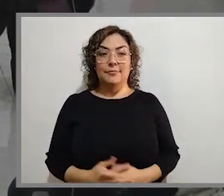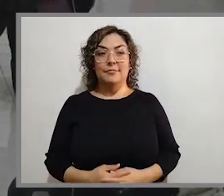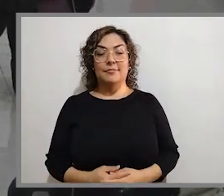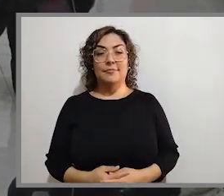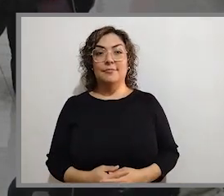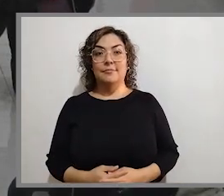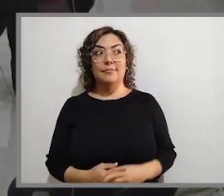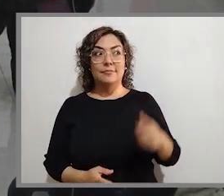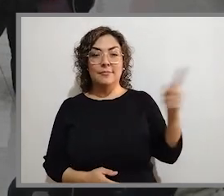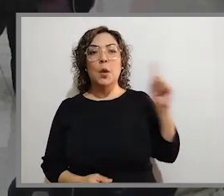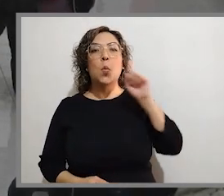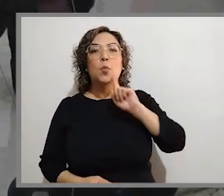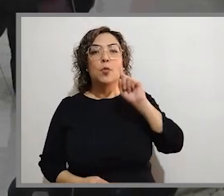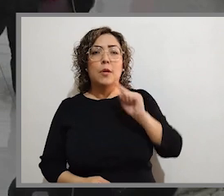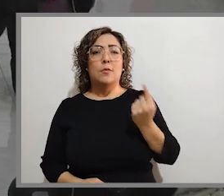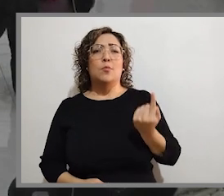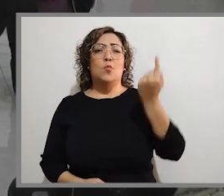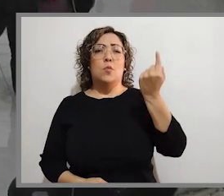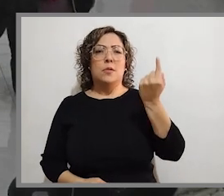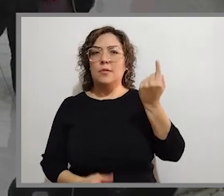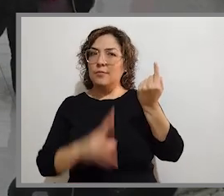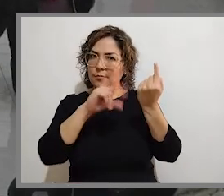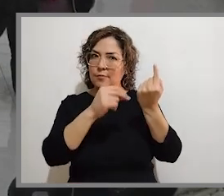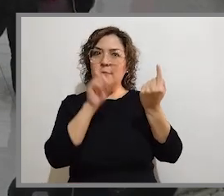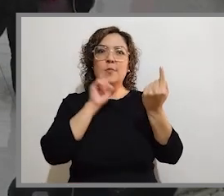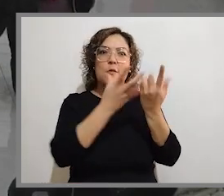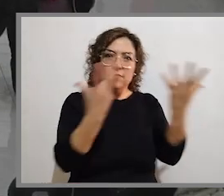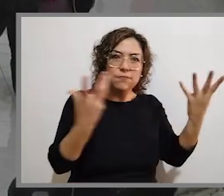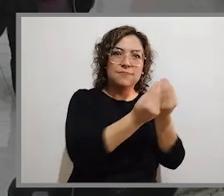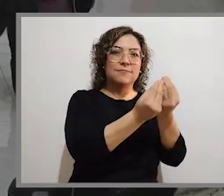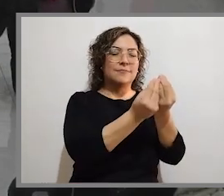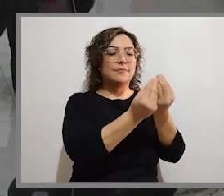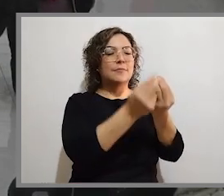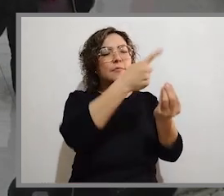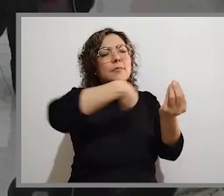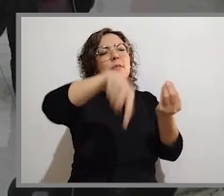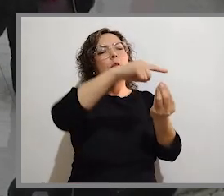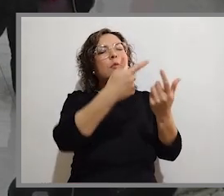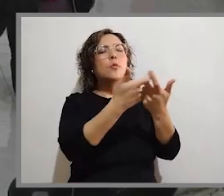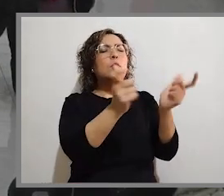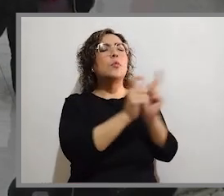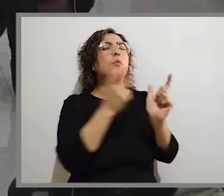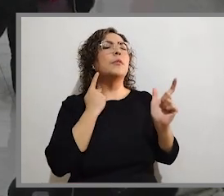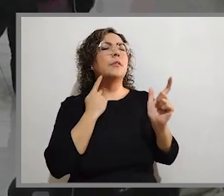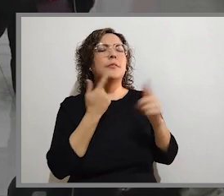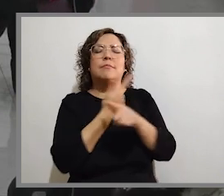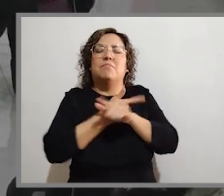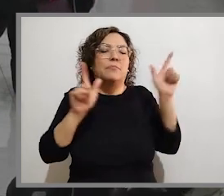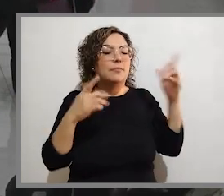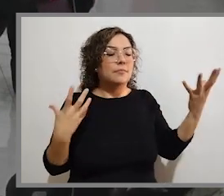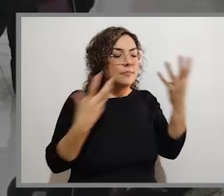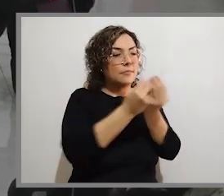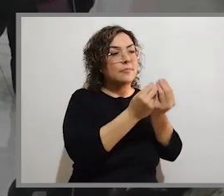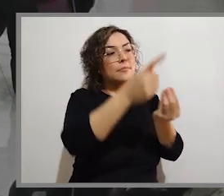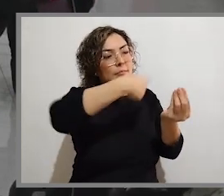estar juntas, no importa del partido que sea, en estos temas tienen que ir de la mano, tienen que visibilizar